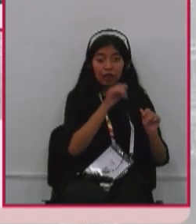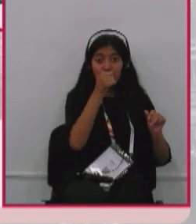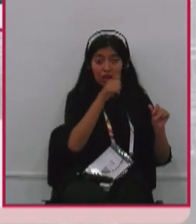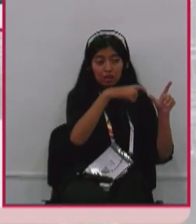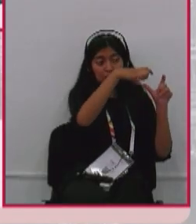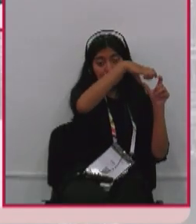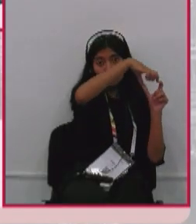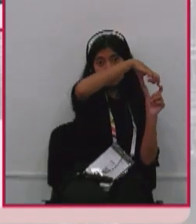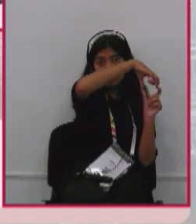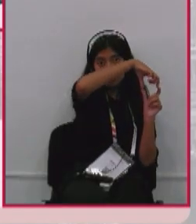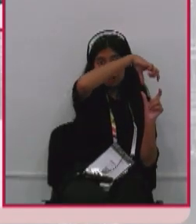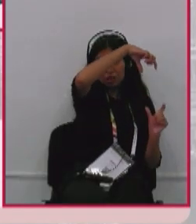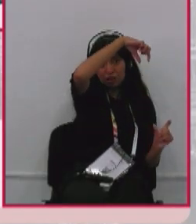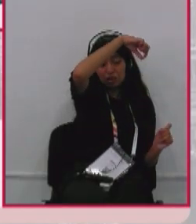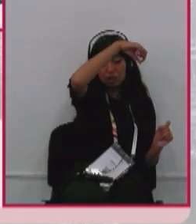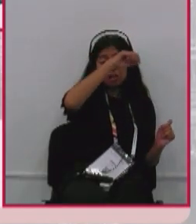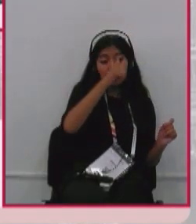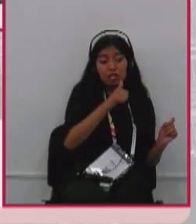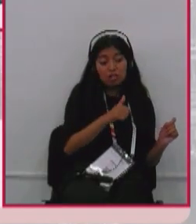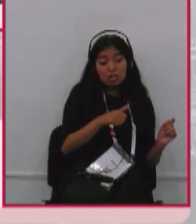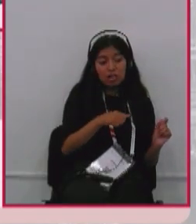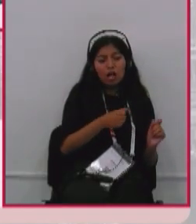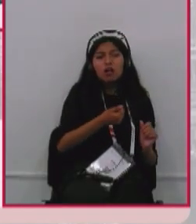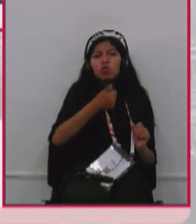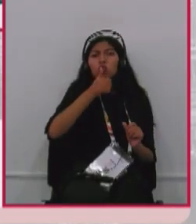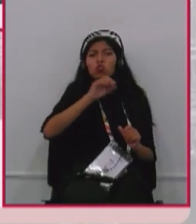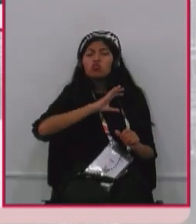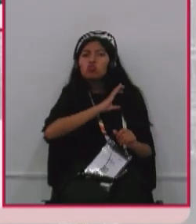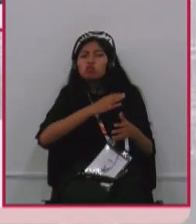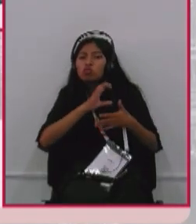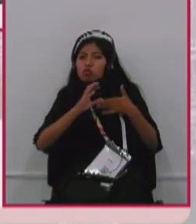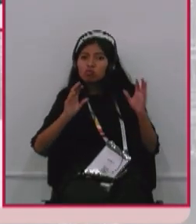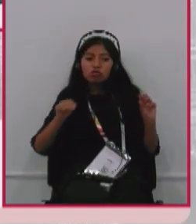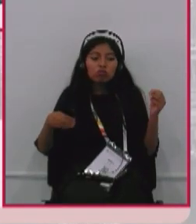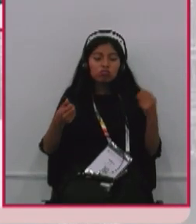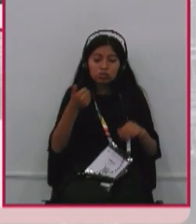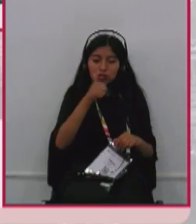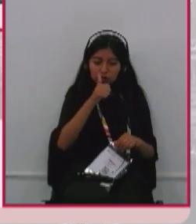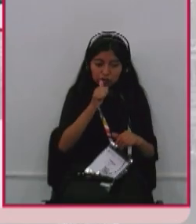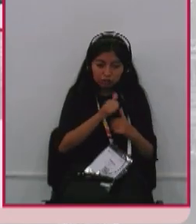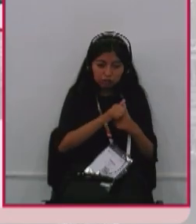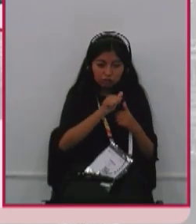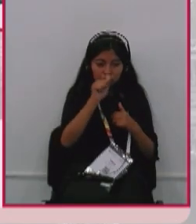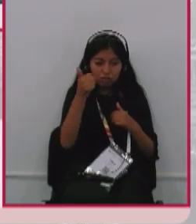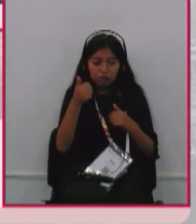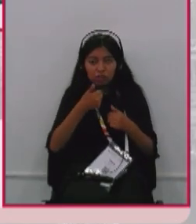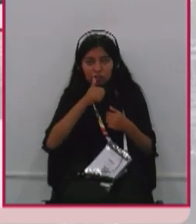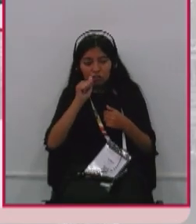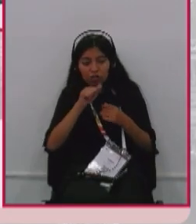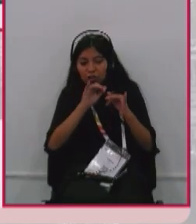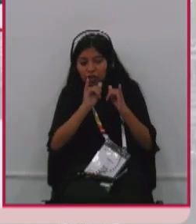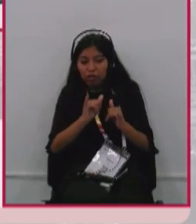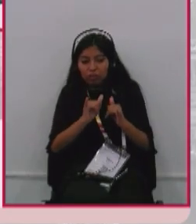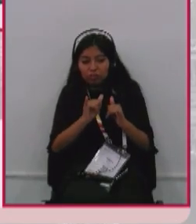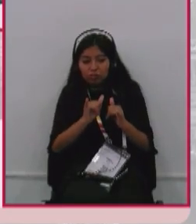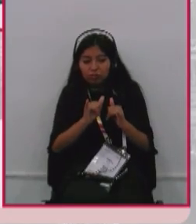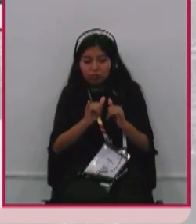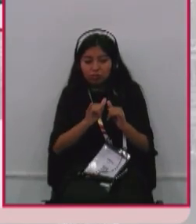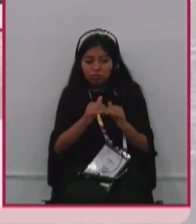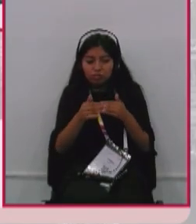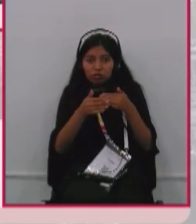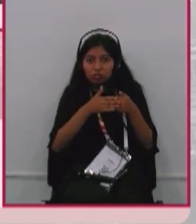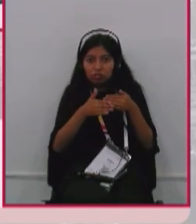el comportamiento del agua, ¿no? Cómo hay un agua que se moviliza y otra agua que no, que queda ahí